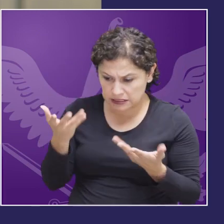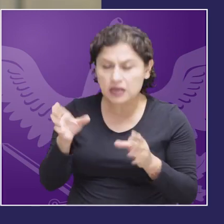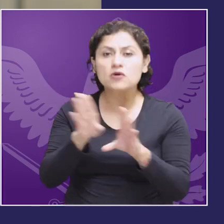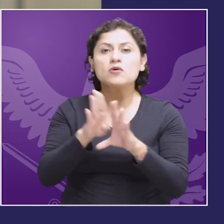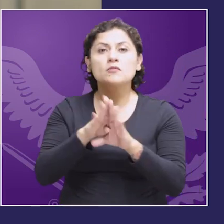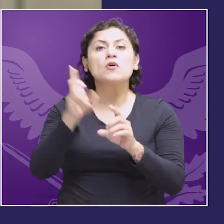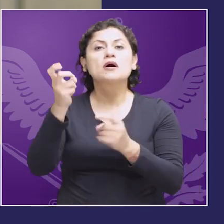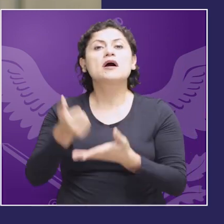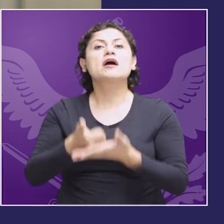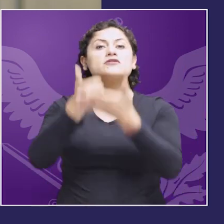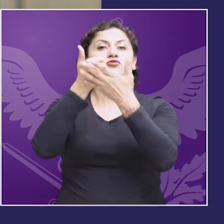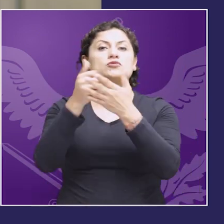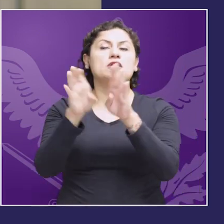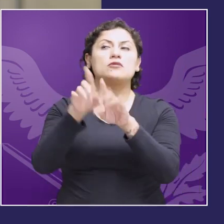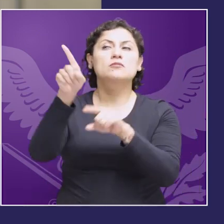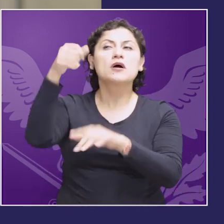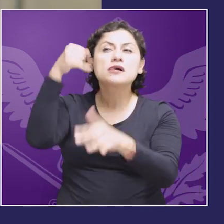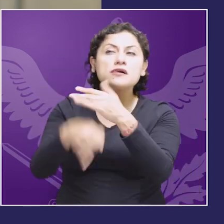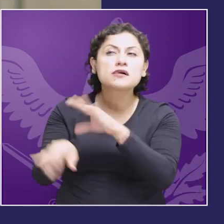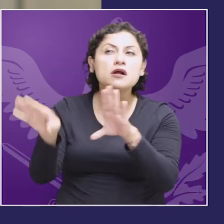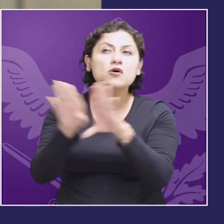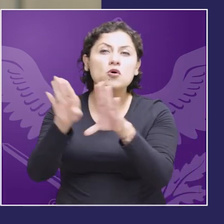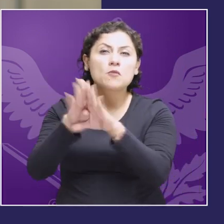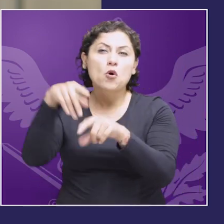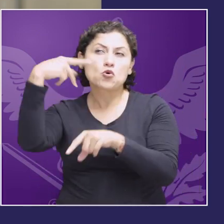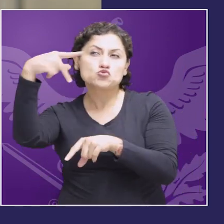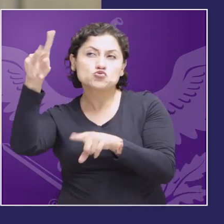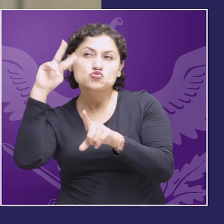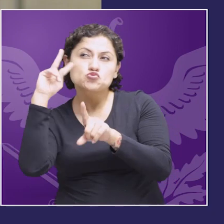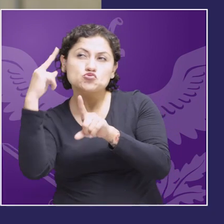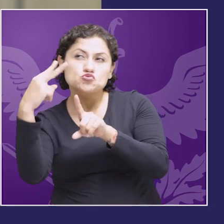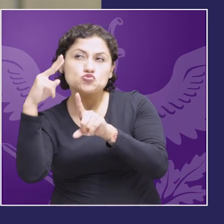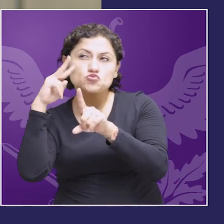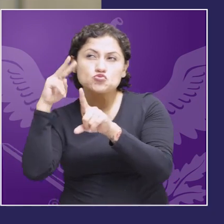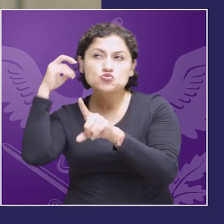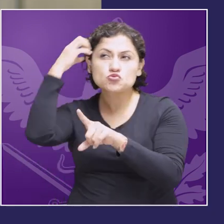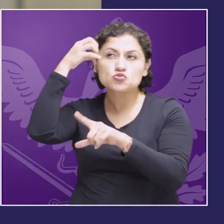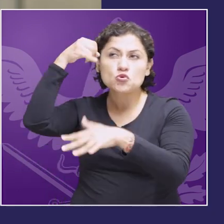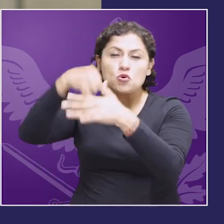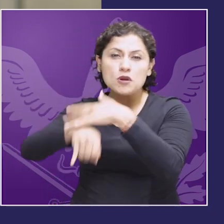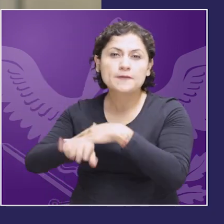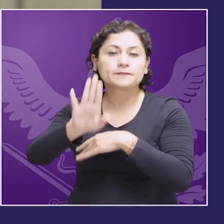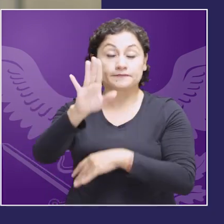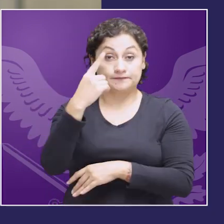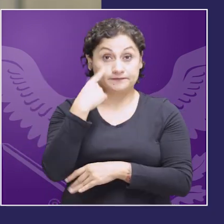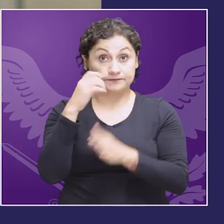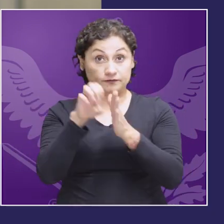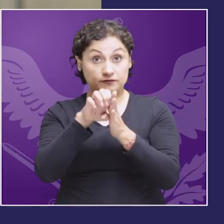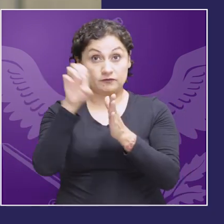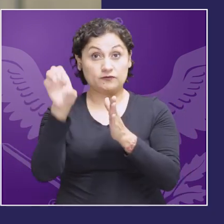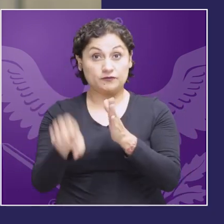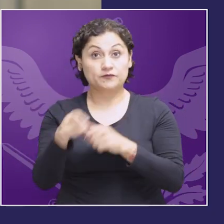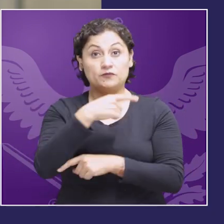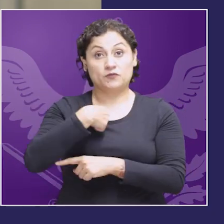como más crítica. Hay otros ejemplos que nosotros no los hemos hecho, pero que los han hecho en Estados Unidos. Hay ejemplos bien interesantes.